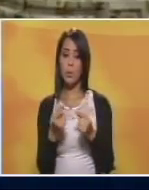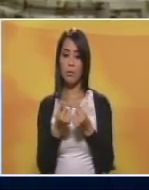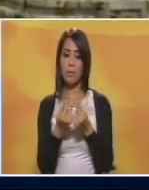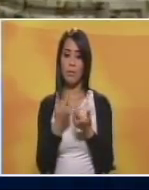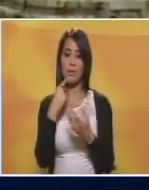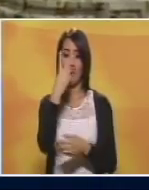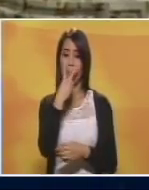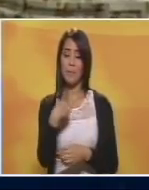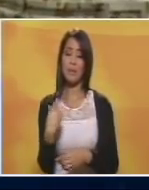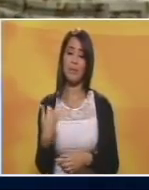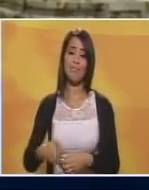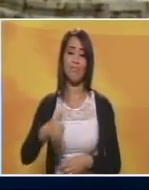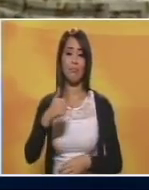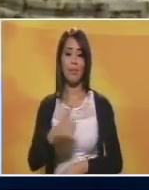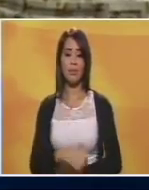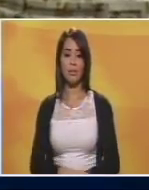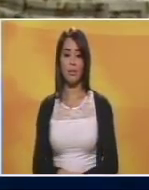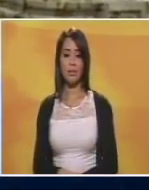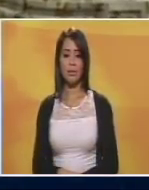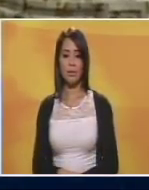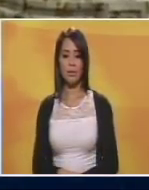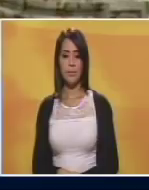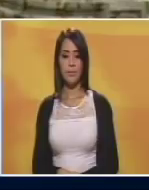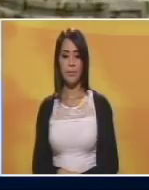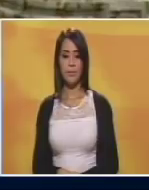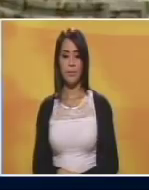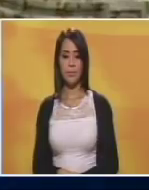aumentar. Y vamos a estar